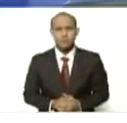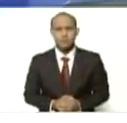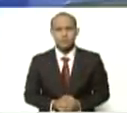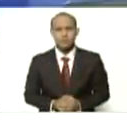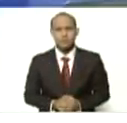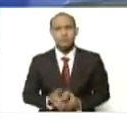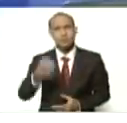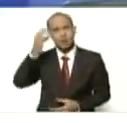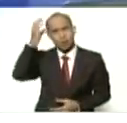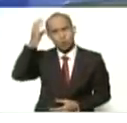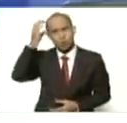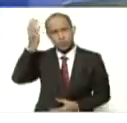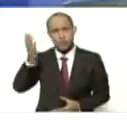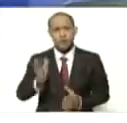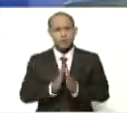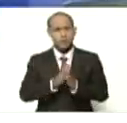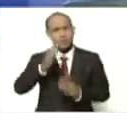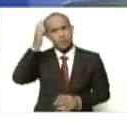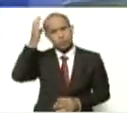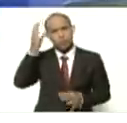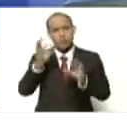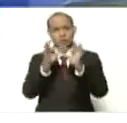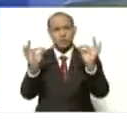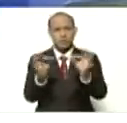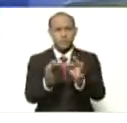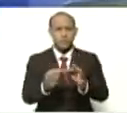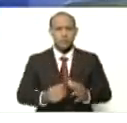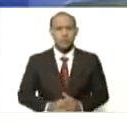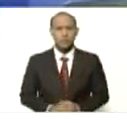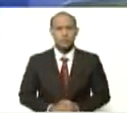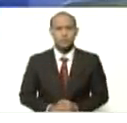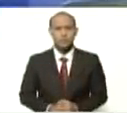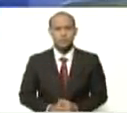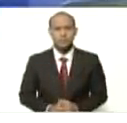consciencia conciencia familia conciencia